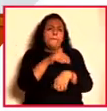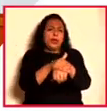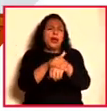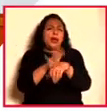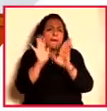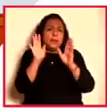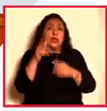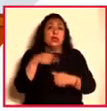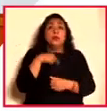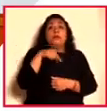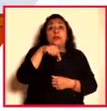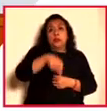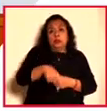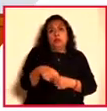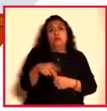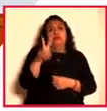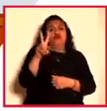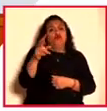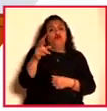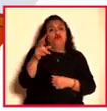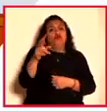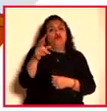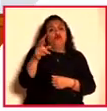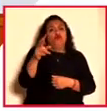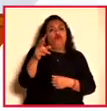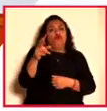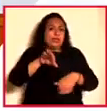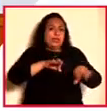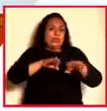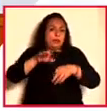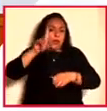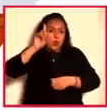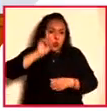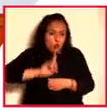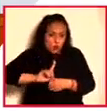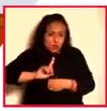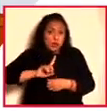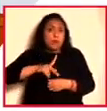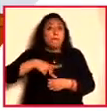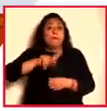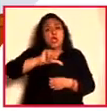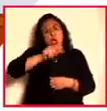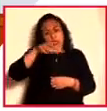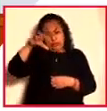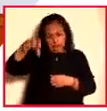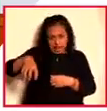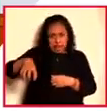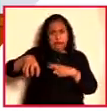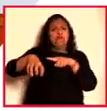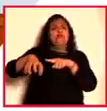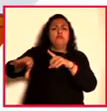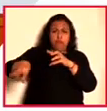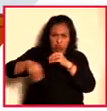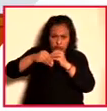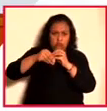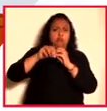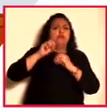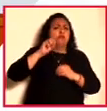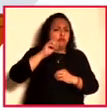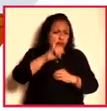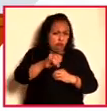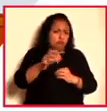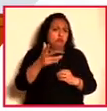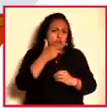¿no? Mujeres, el trabajo de las mujeres. Pero en las otras áreas, pues sí estamos incorporando, porque